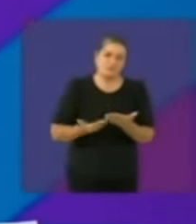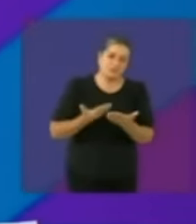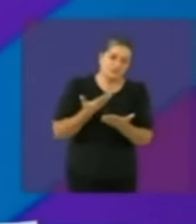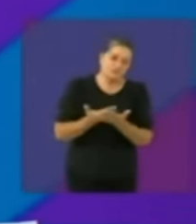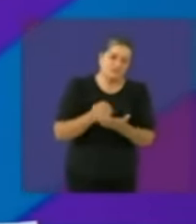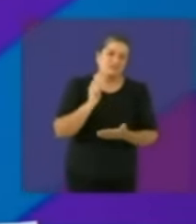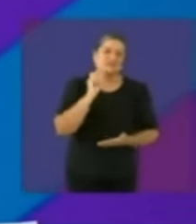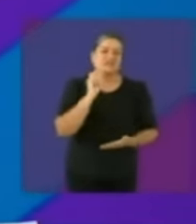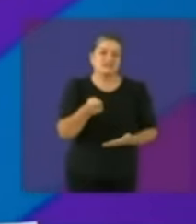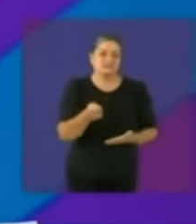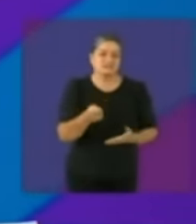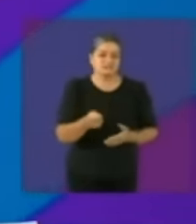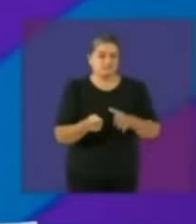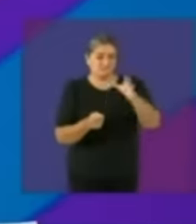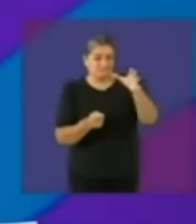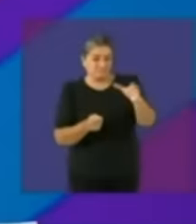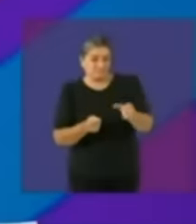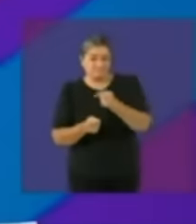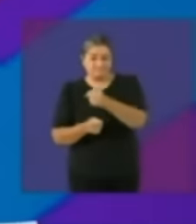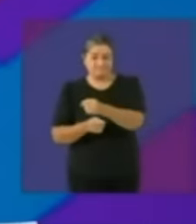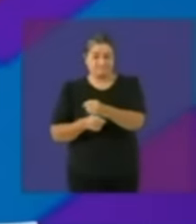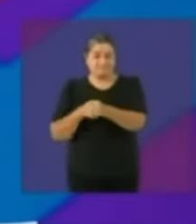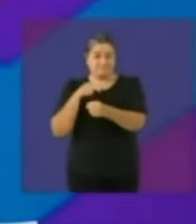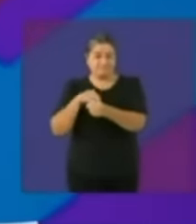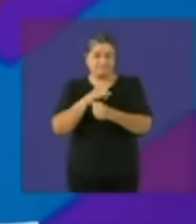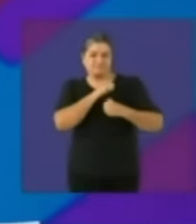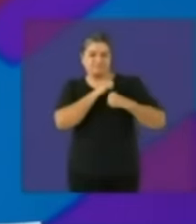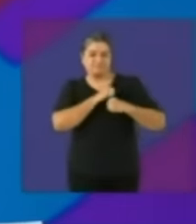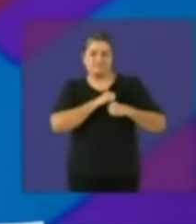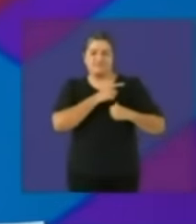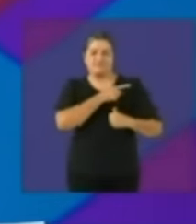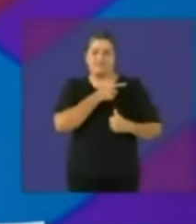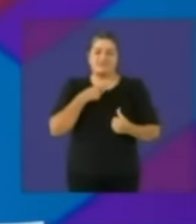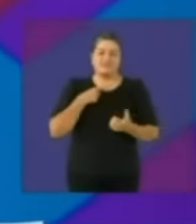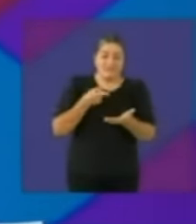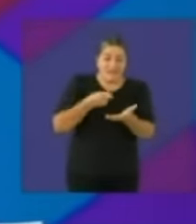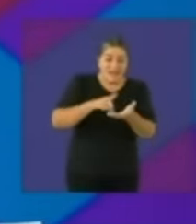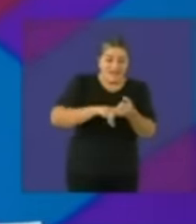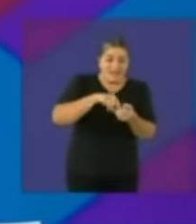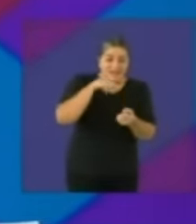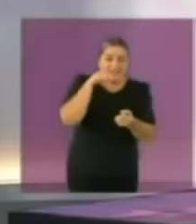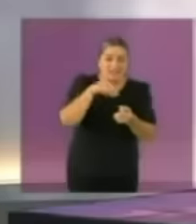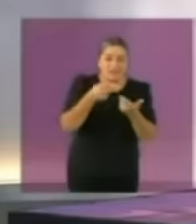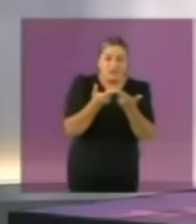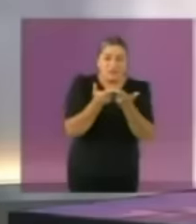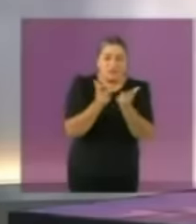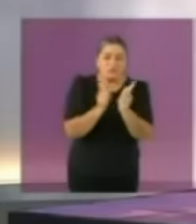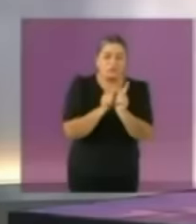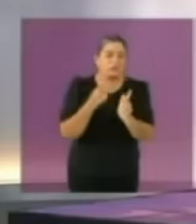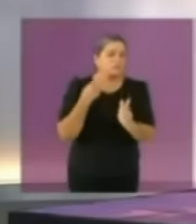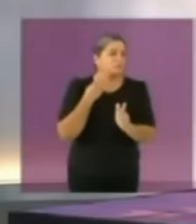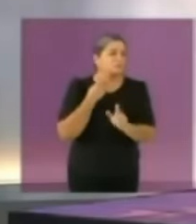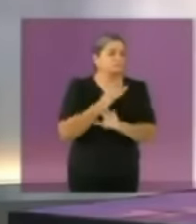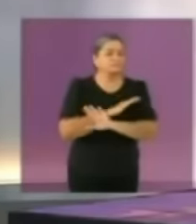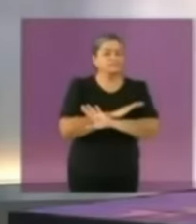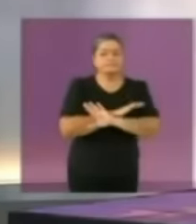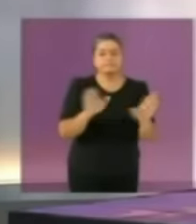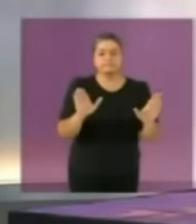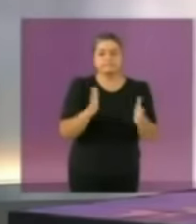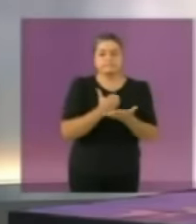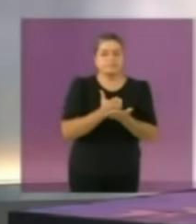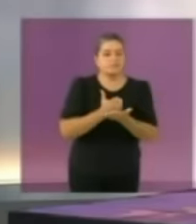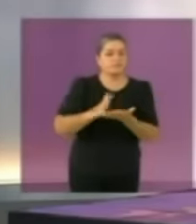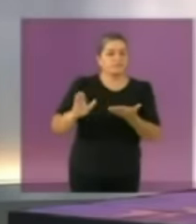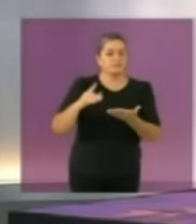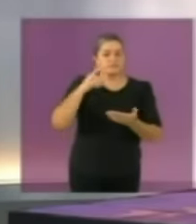debate y no hay manera de que no resulte también derrotada en el segundo y en el tercero y